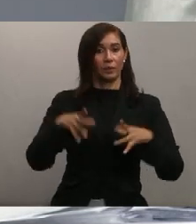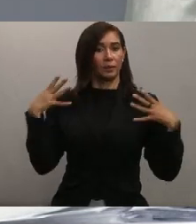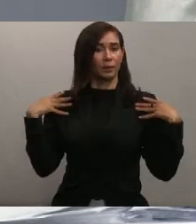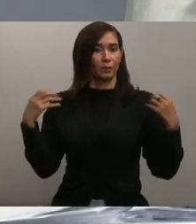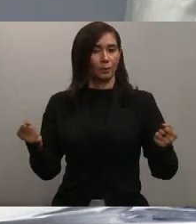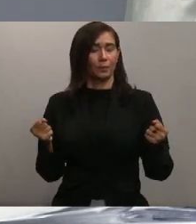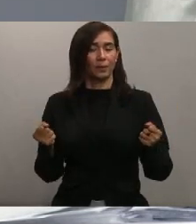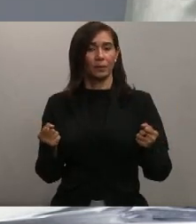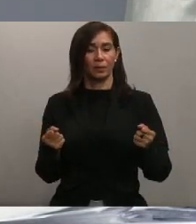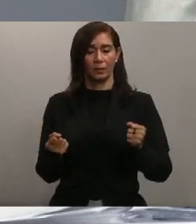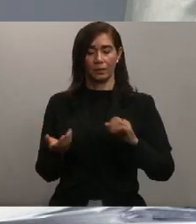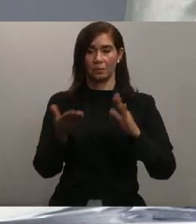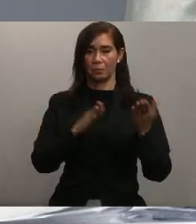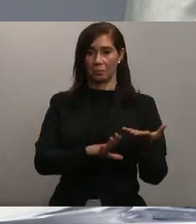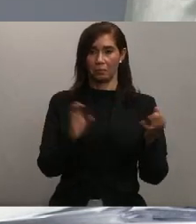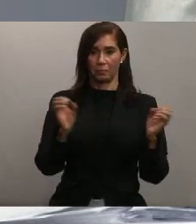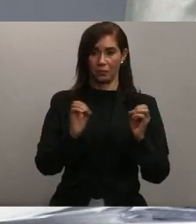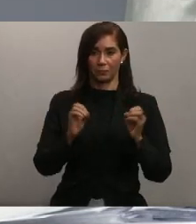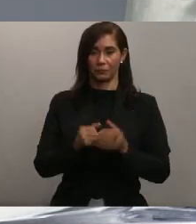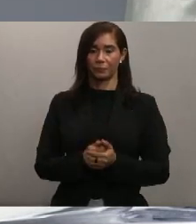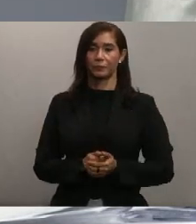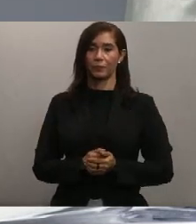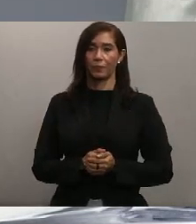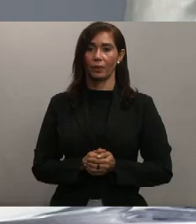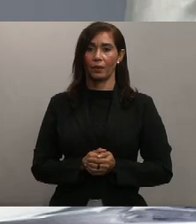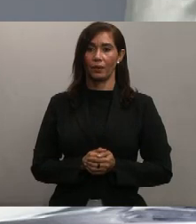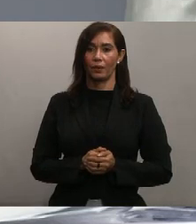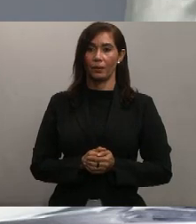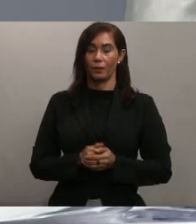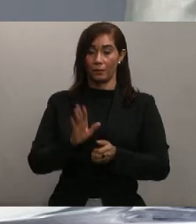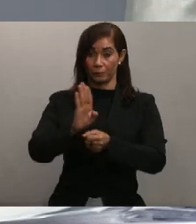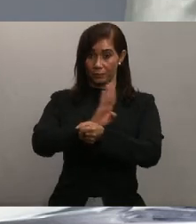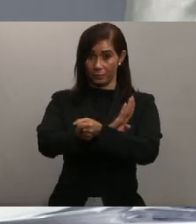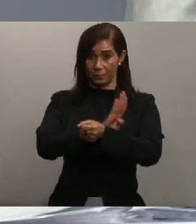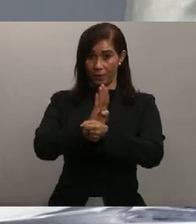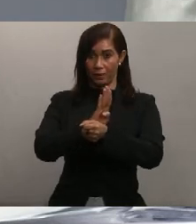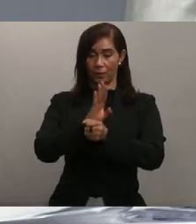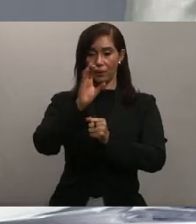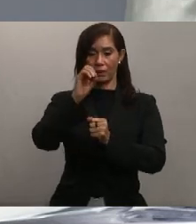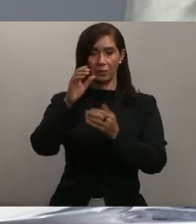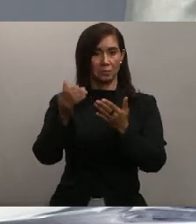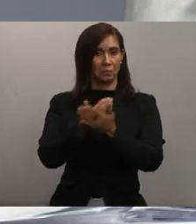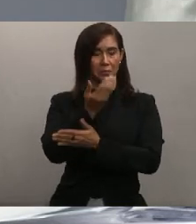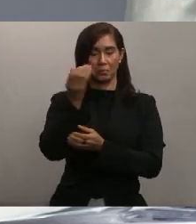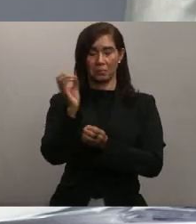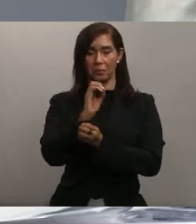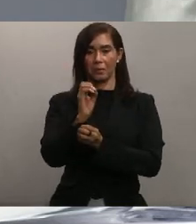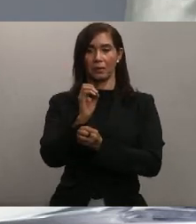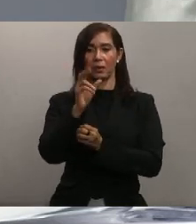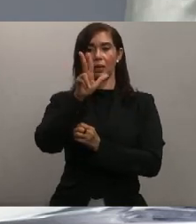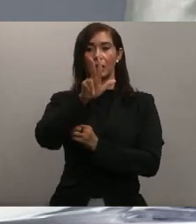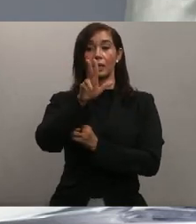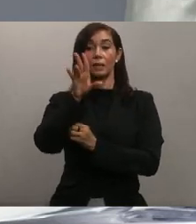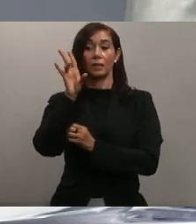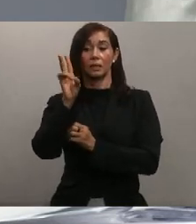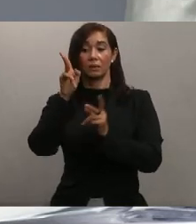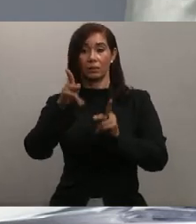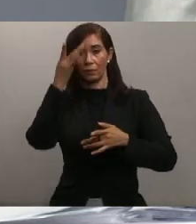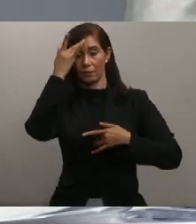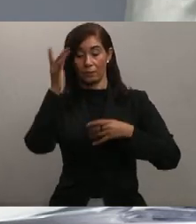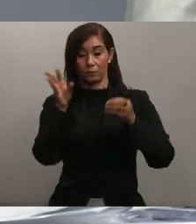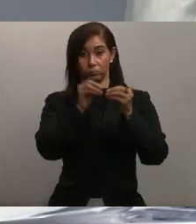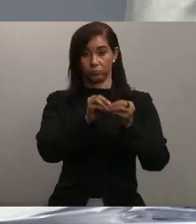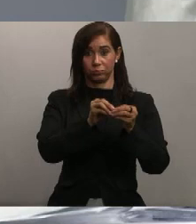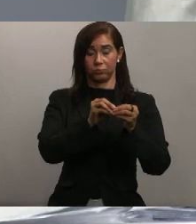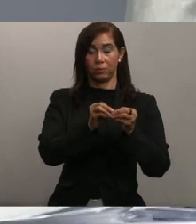recuperado, 0 fallecimientos. Barahona, 0 casos nuevos, 37